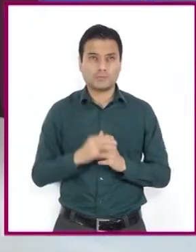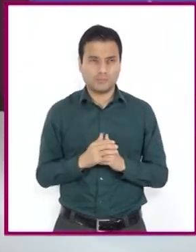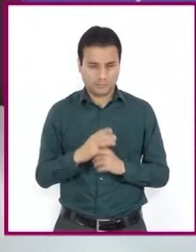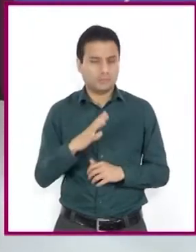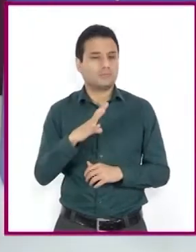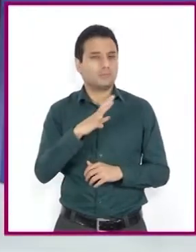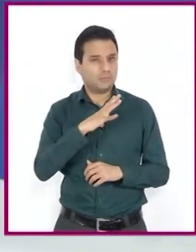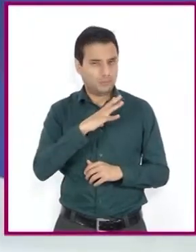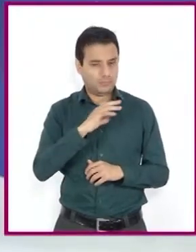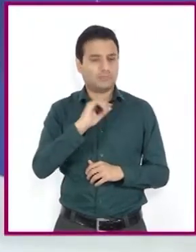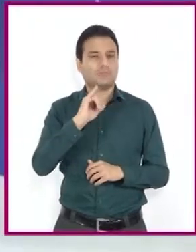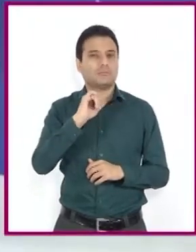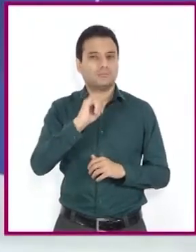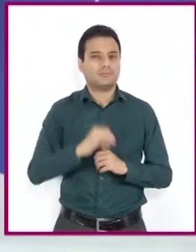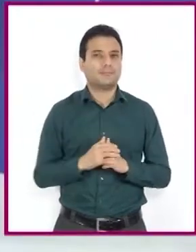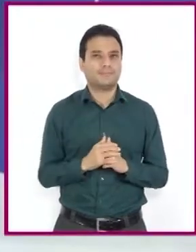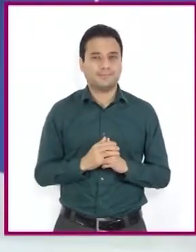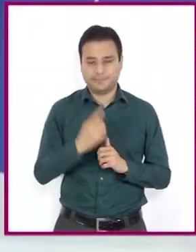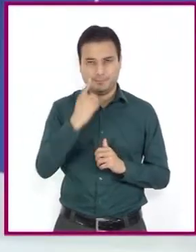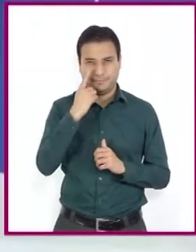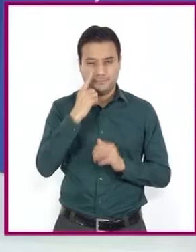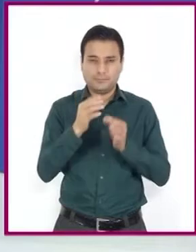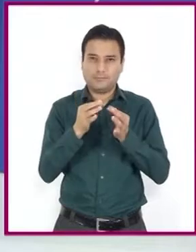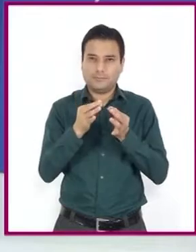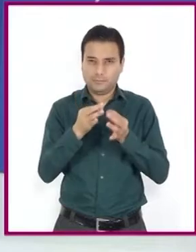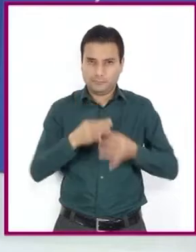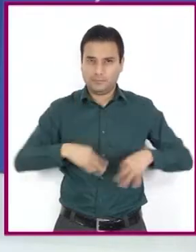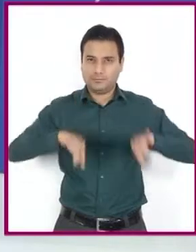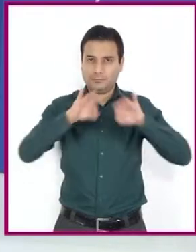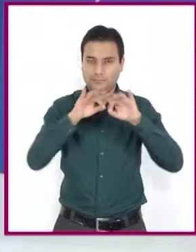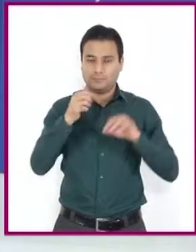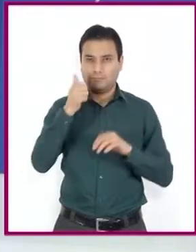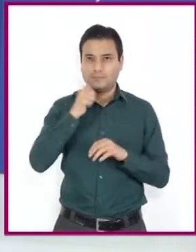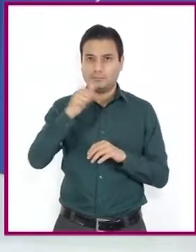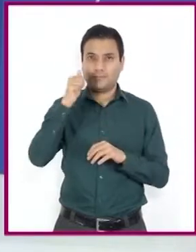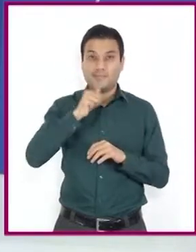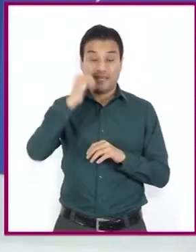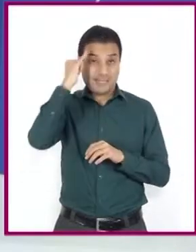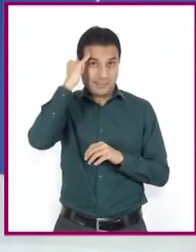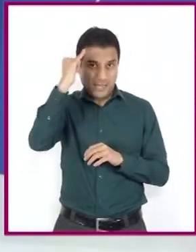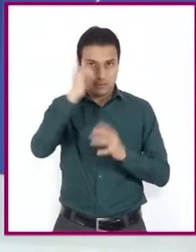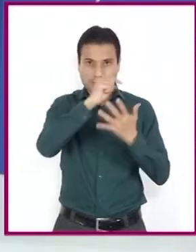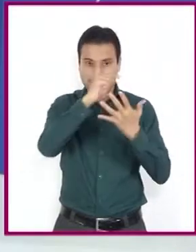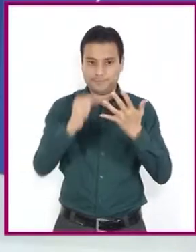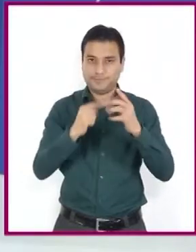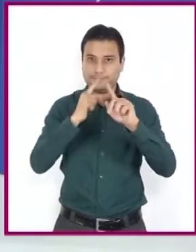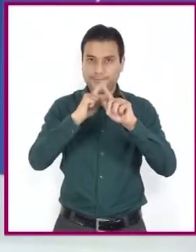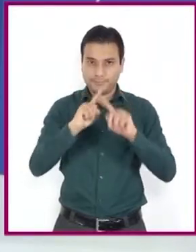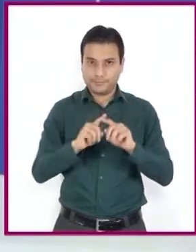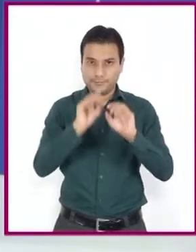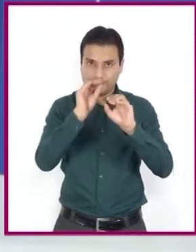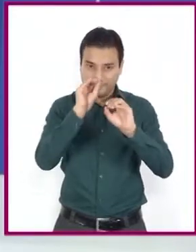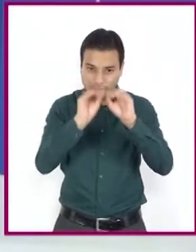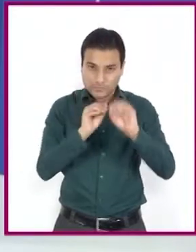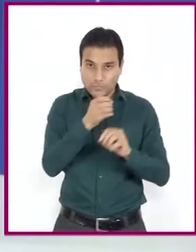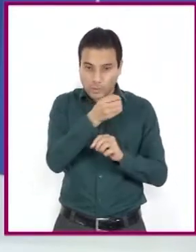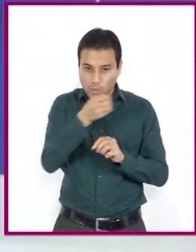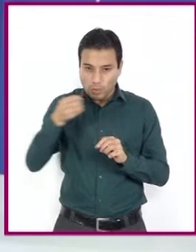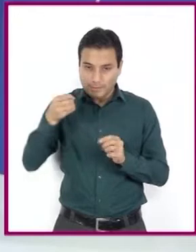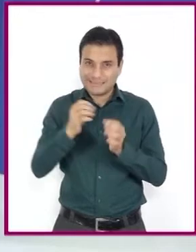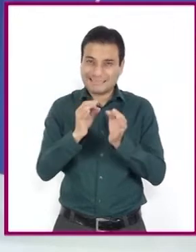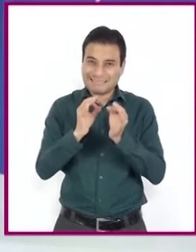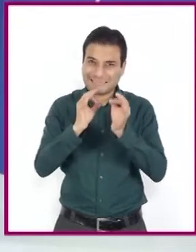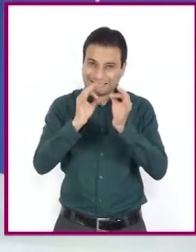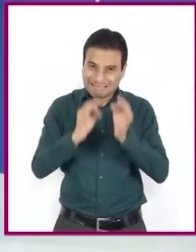sí. Es fundamental organizar las ideas que se van a exponer, de tal forma que éstas tengan sentido